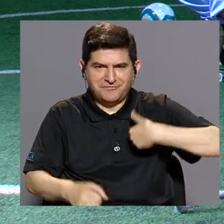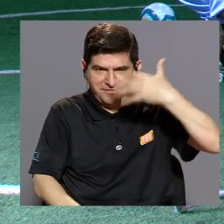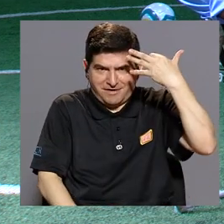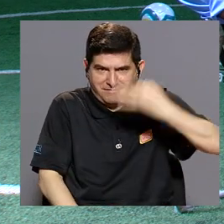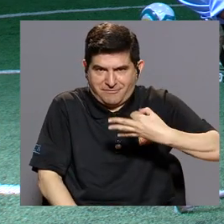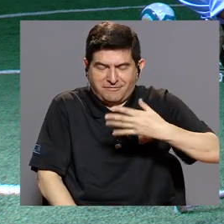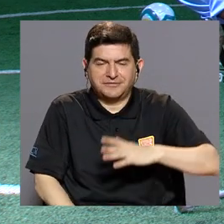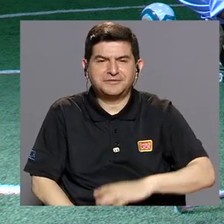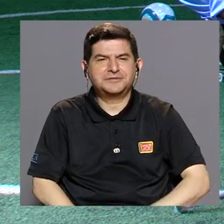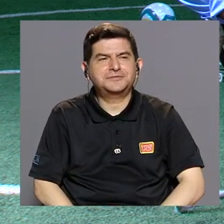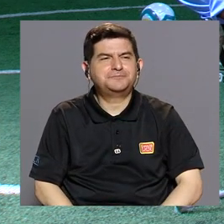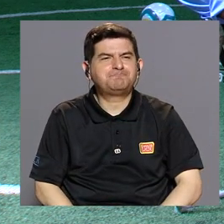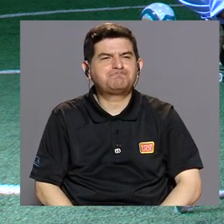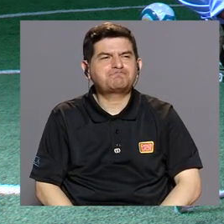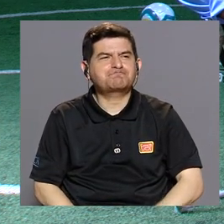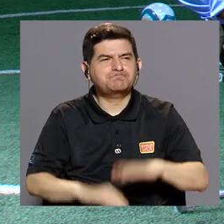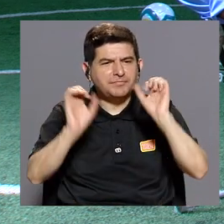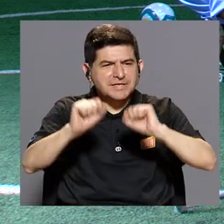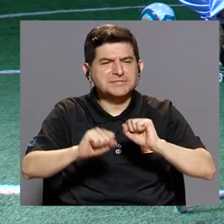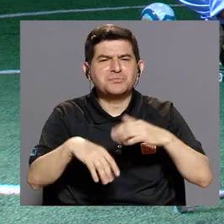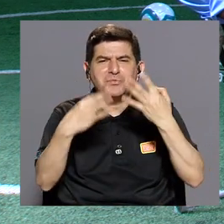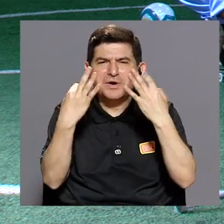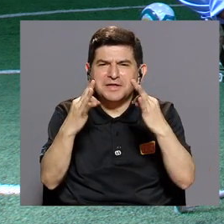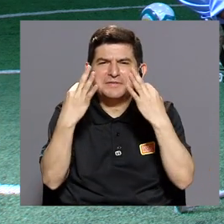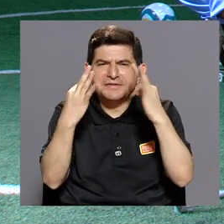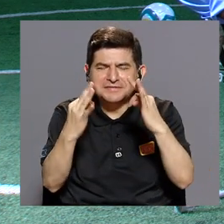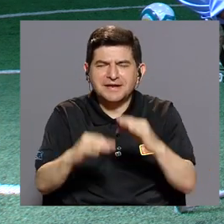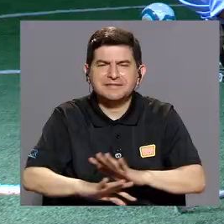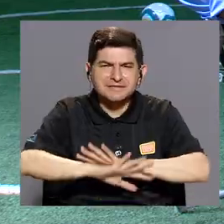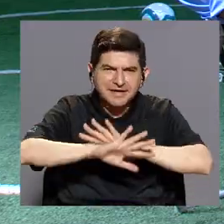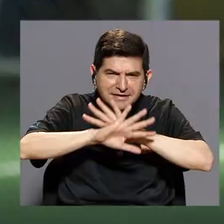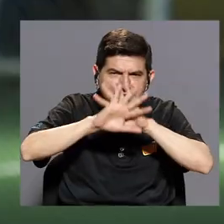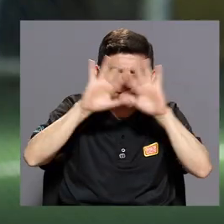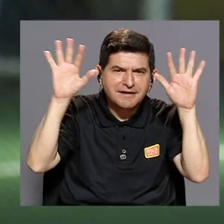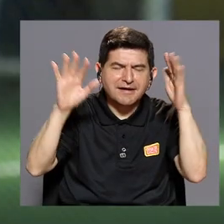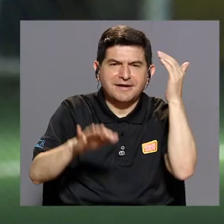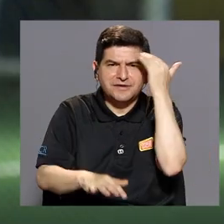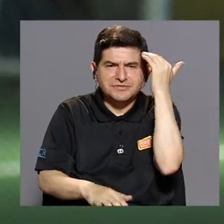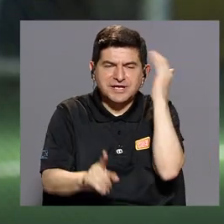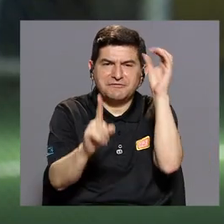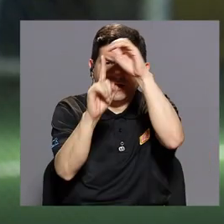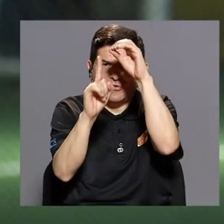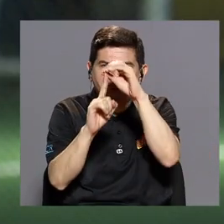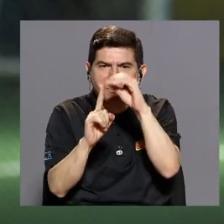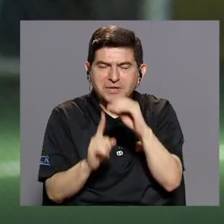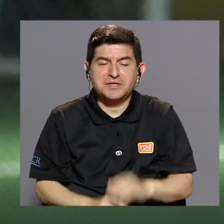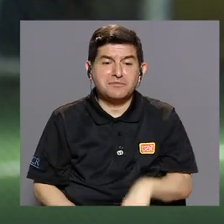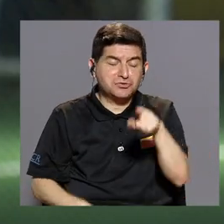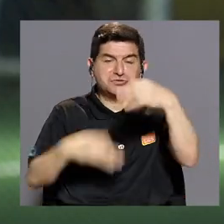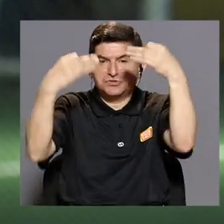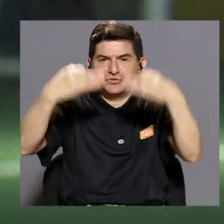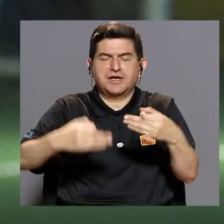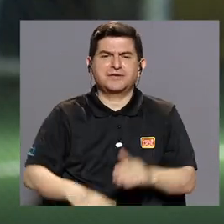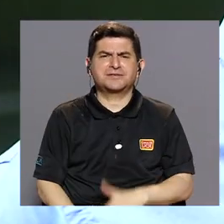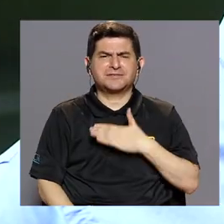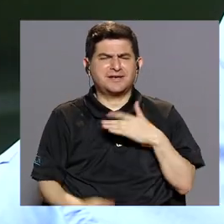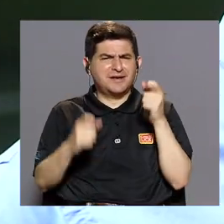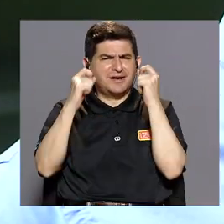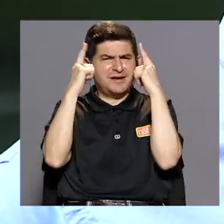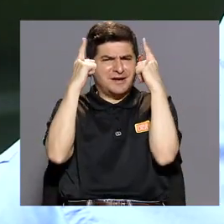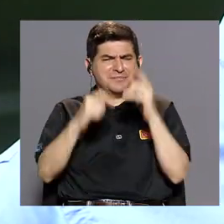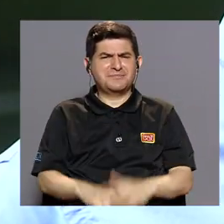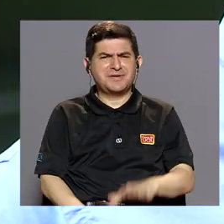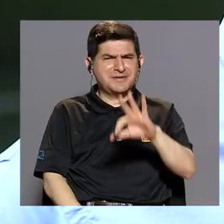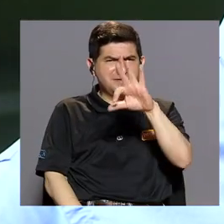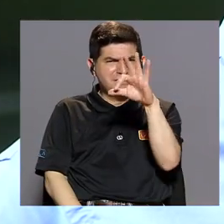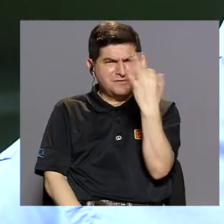creo que se puede pautar ahí, ¿verdad? Y tener bien claro como los objetivos. Decidieron hacerlo. Me impresiona uh-huh. que lo